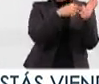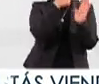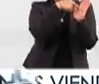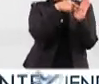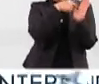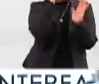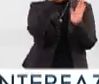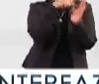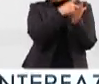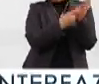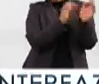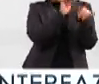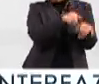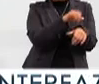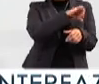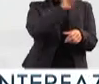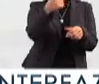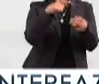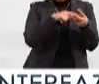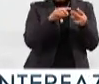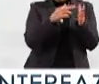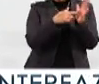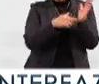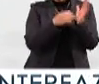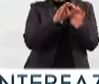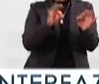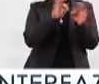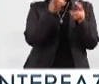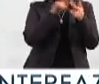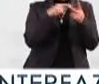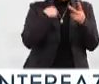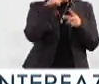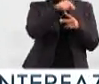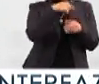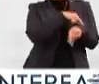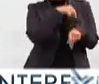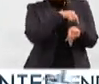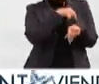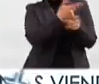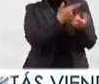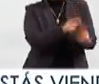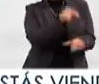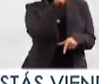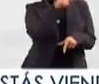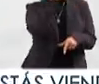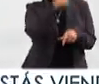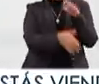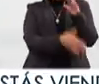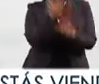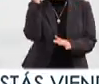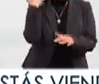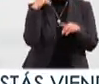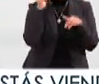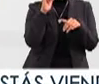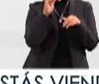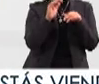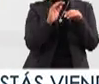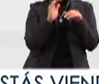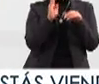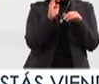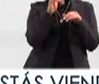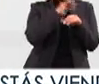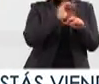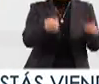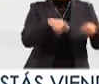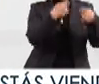estar en este programa otro de los requisitos bastante grandes es la disposición que se tiene que tener para poder entrar a este programa ya